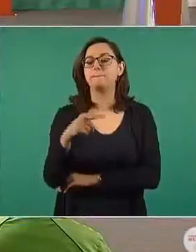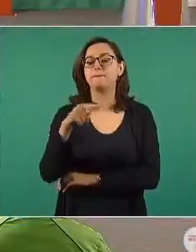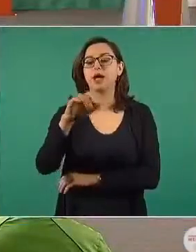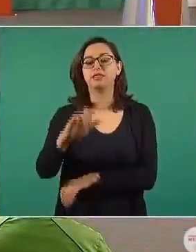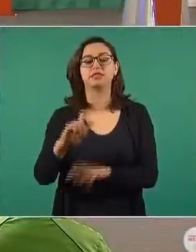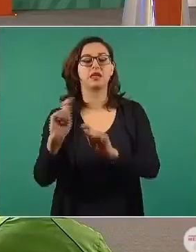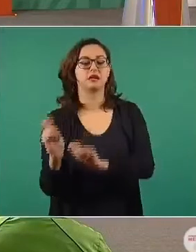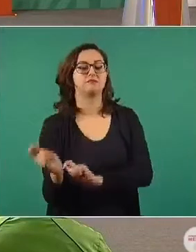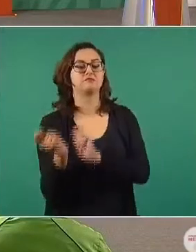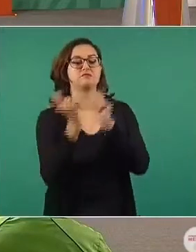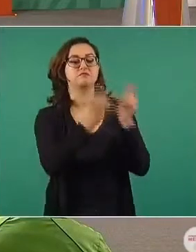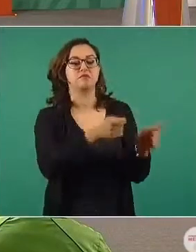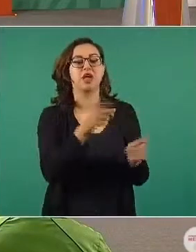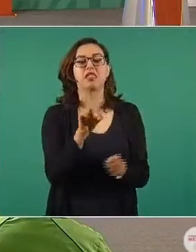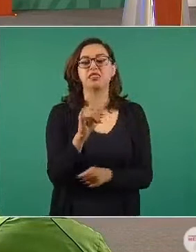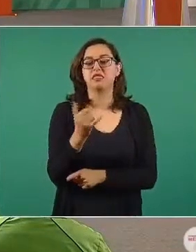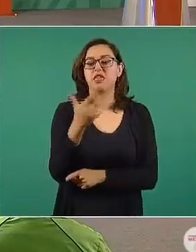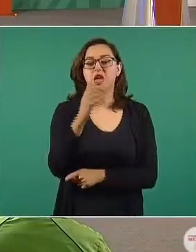el gobierno